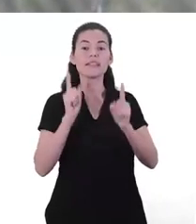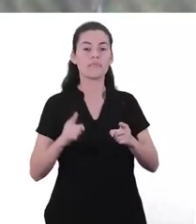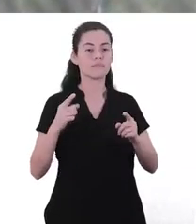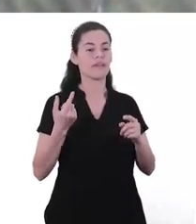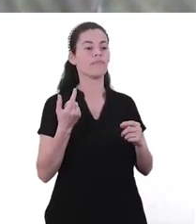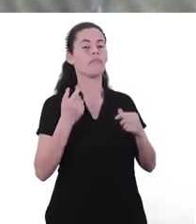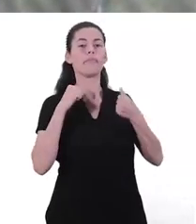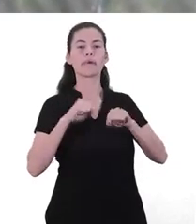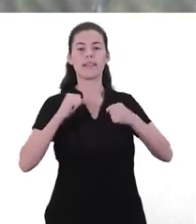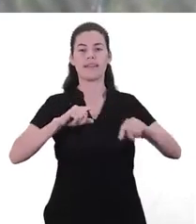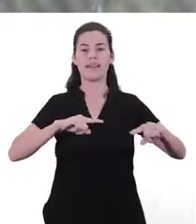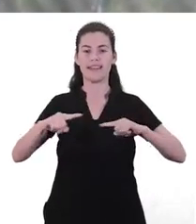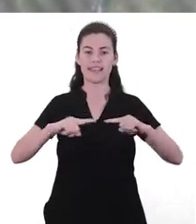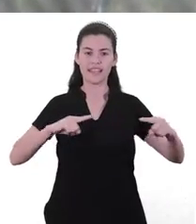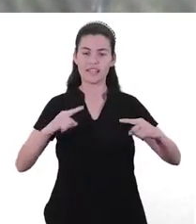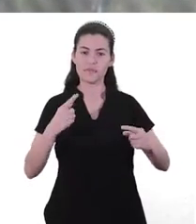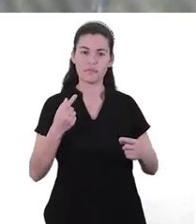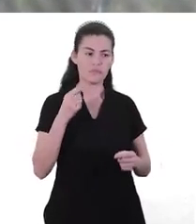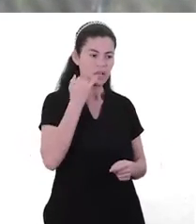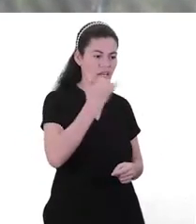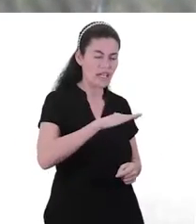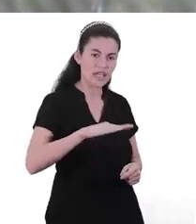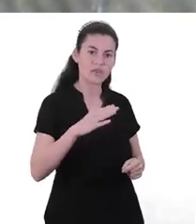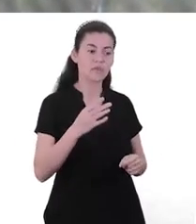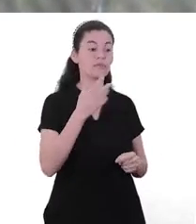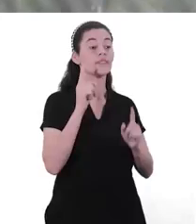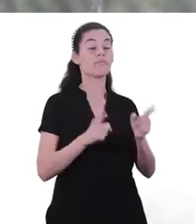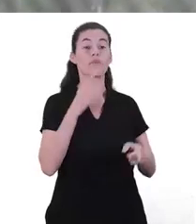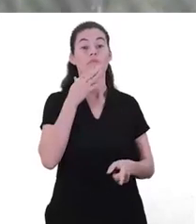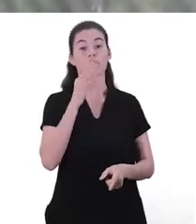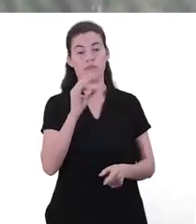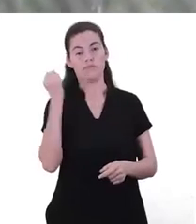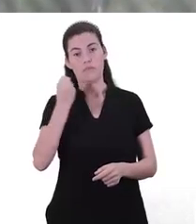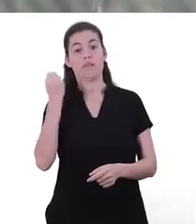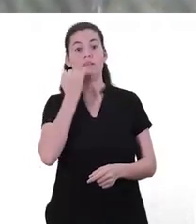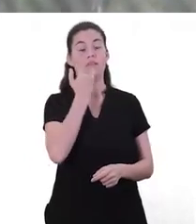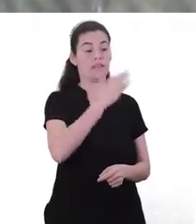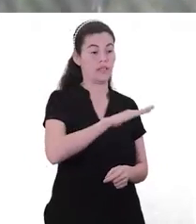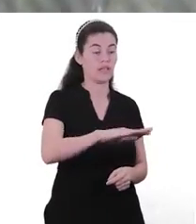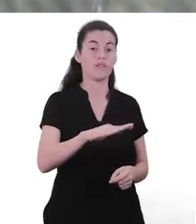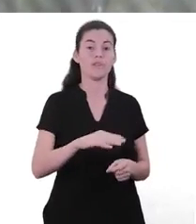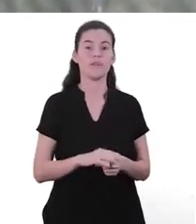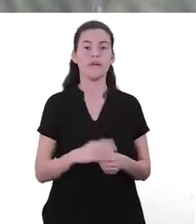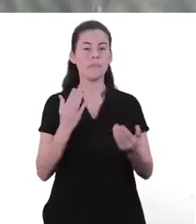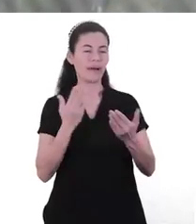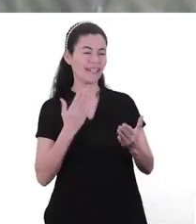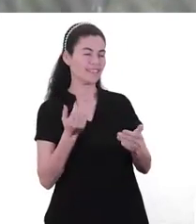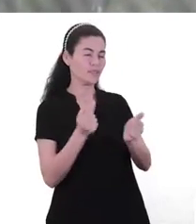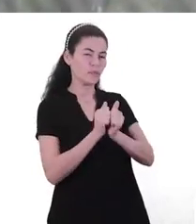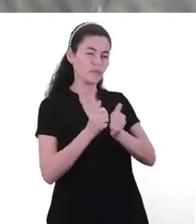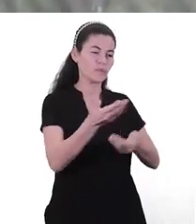que ellos tienen. Se ve el liderazgo que ellos tienen y la opinión que ellos tienen. Entonces se arma como un mini foro con